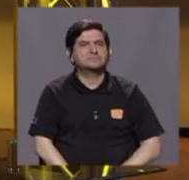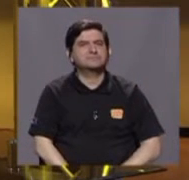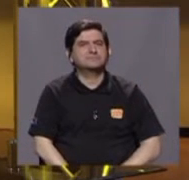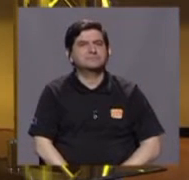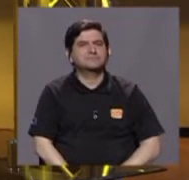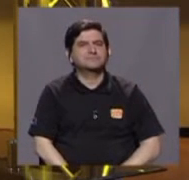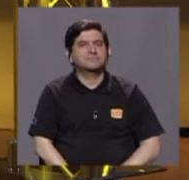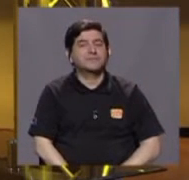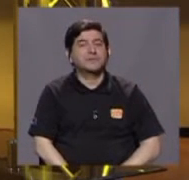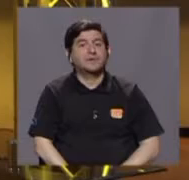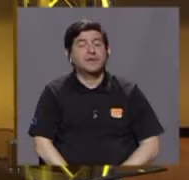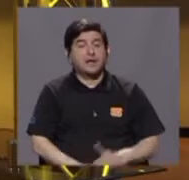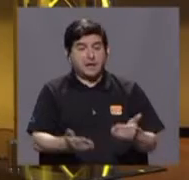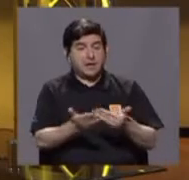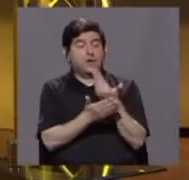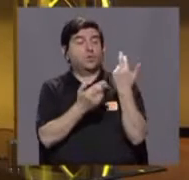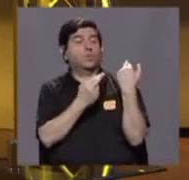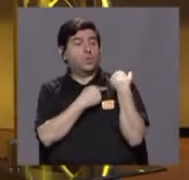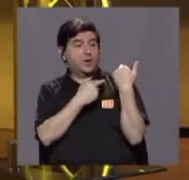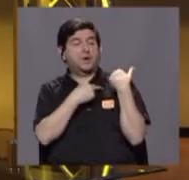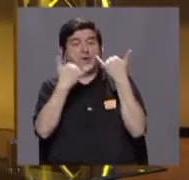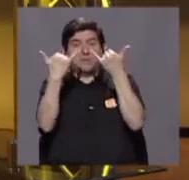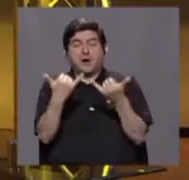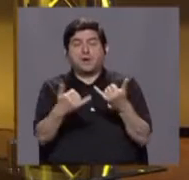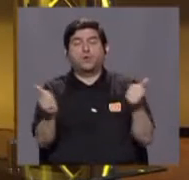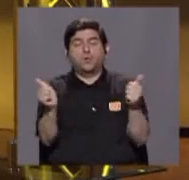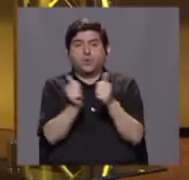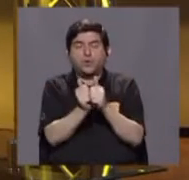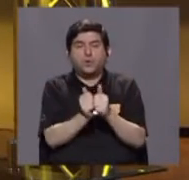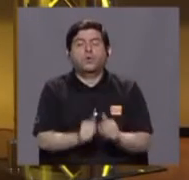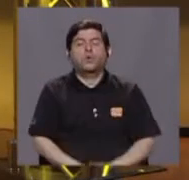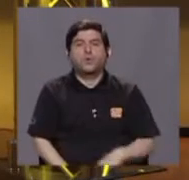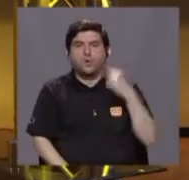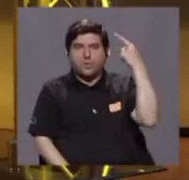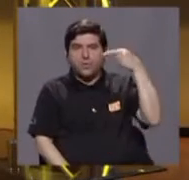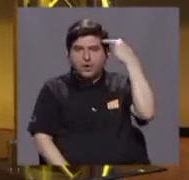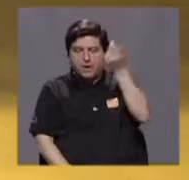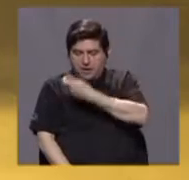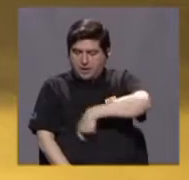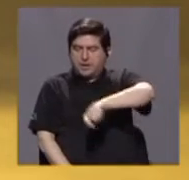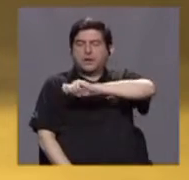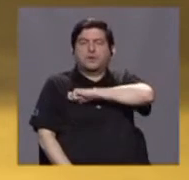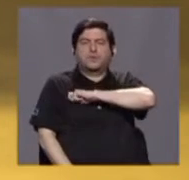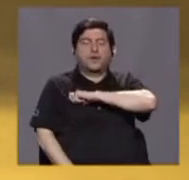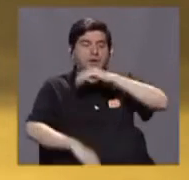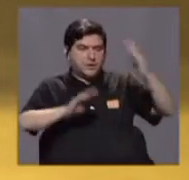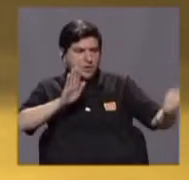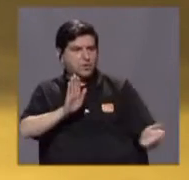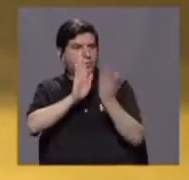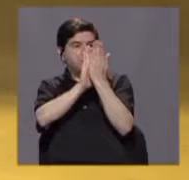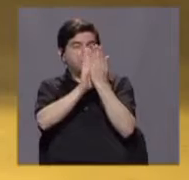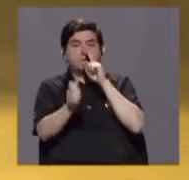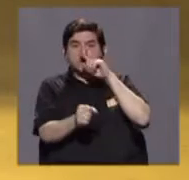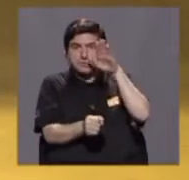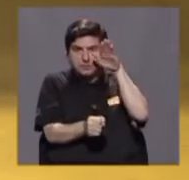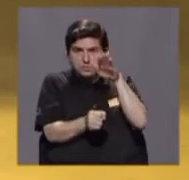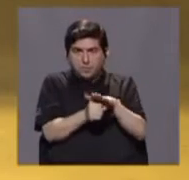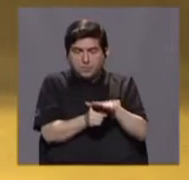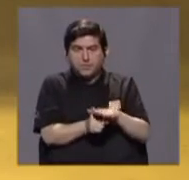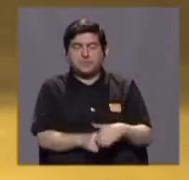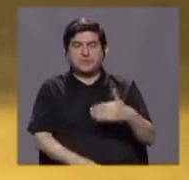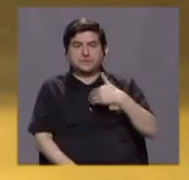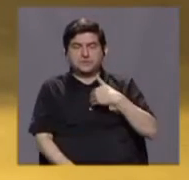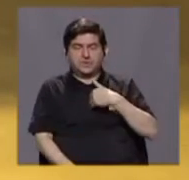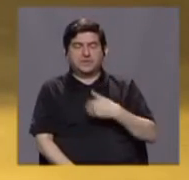y con estas nuevas responsabilidades con el Estado español frente a los compromisos de España